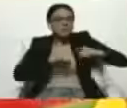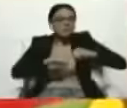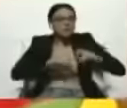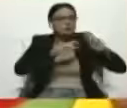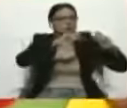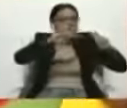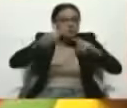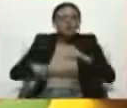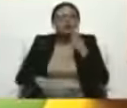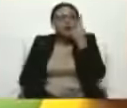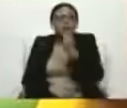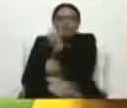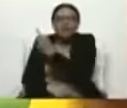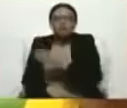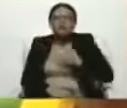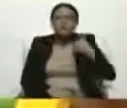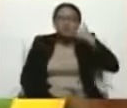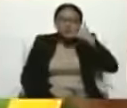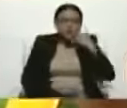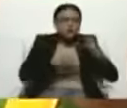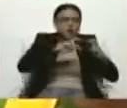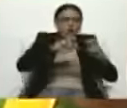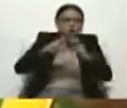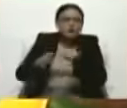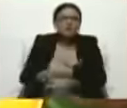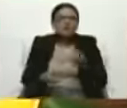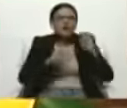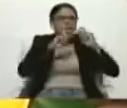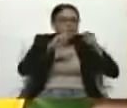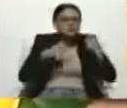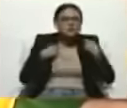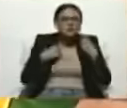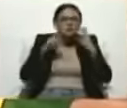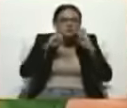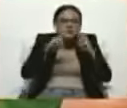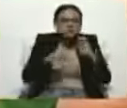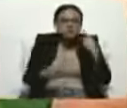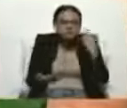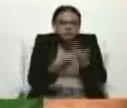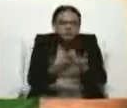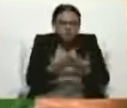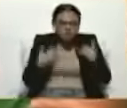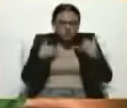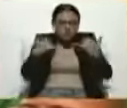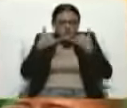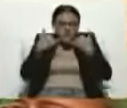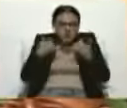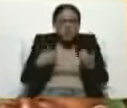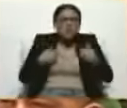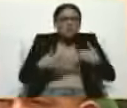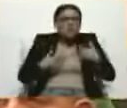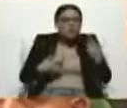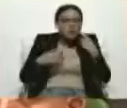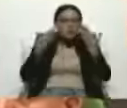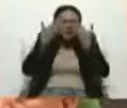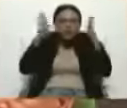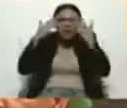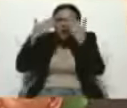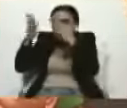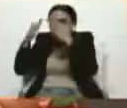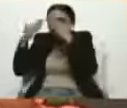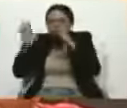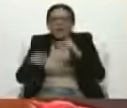Es una herramienta poderosísima que debemos sacarle el máximo provecho. Usted puede hacer desde allí,